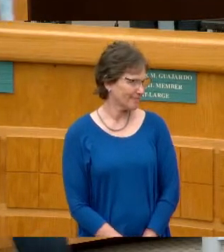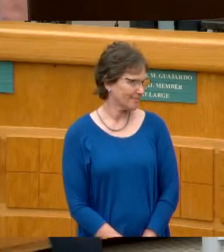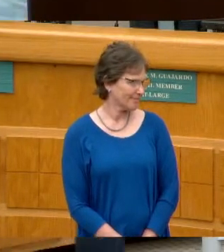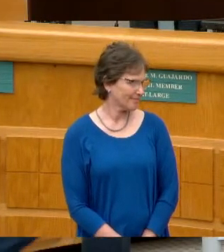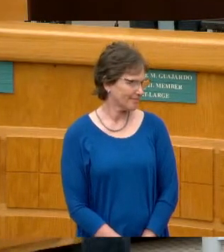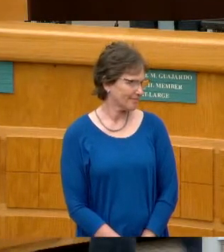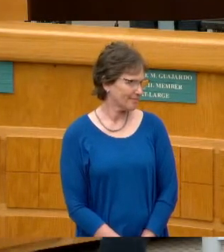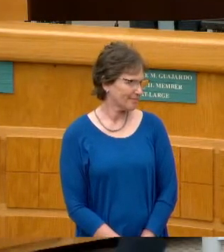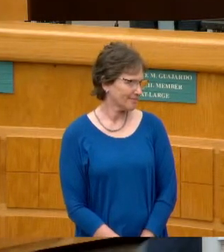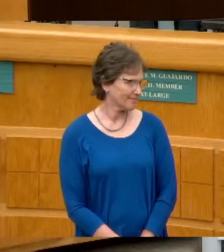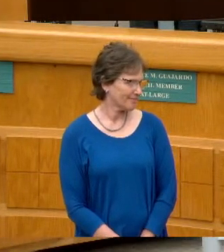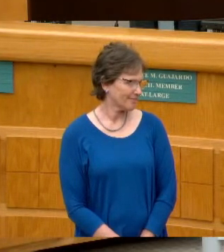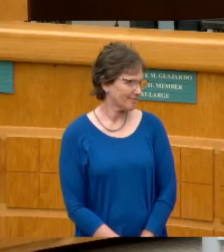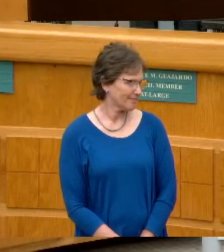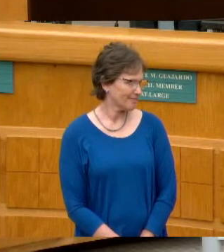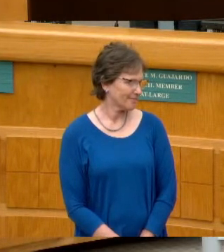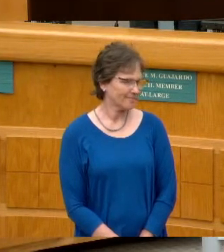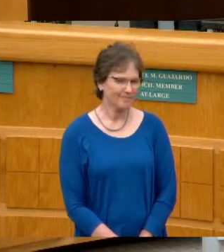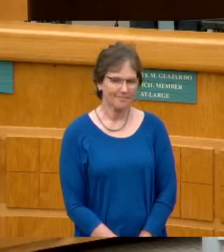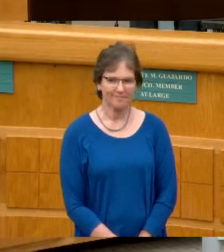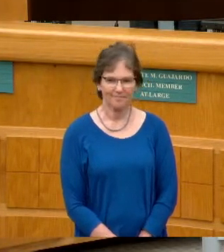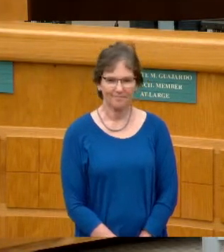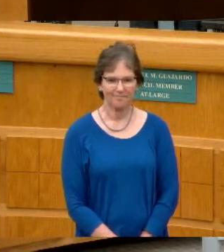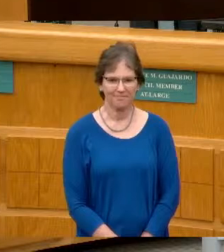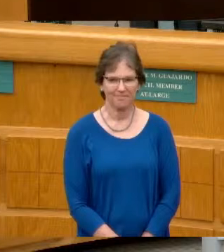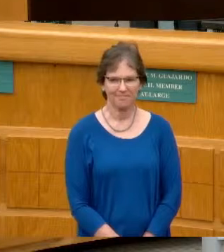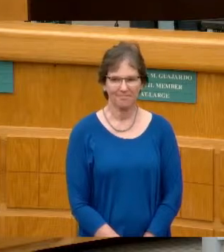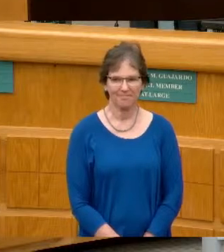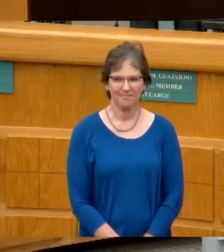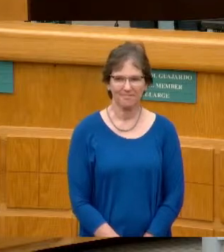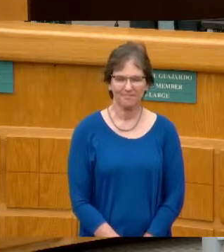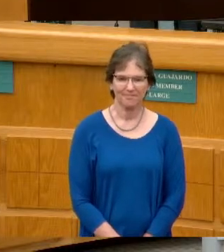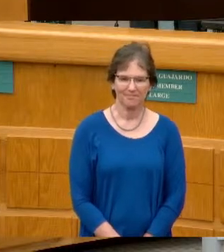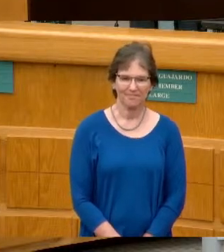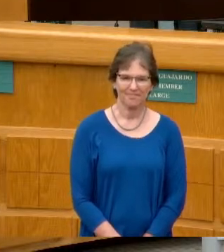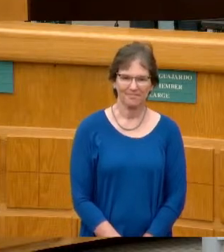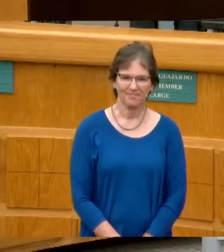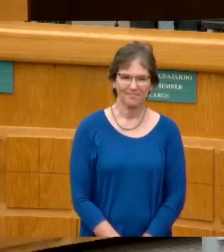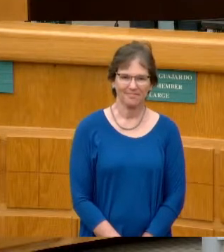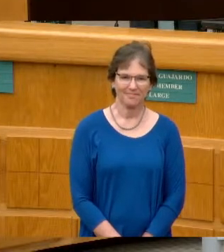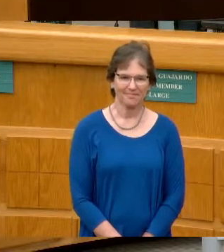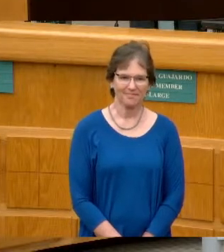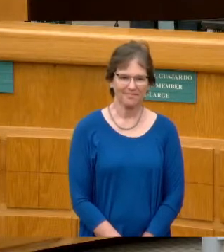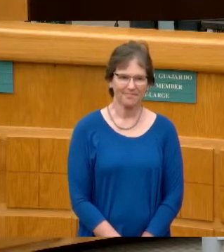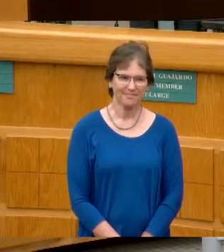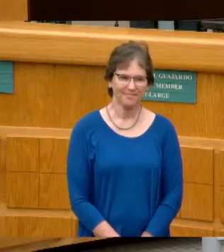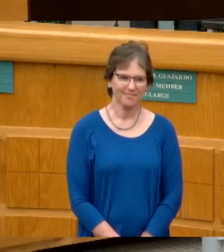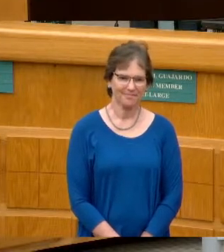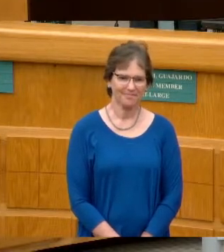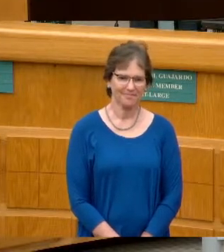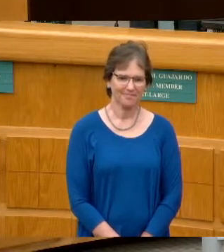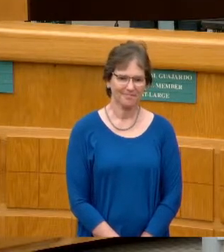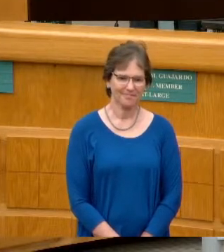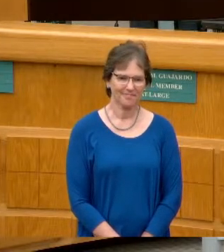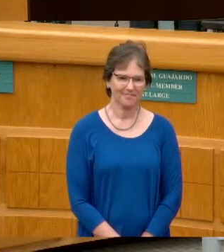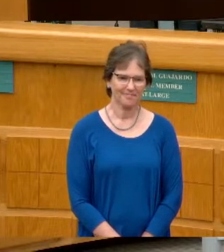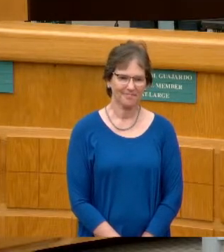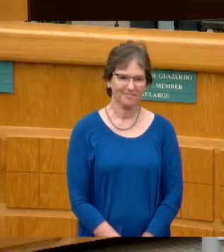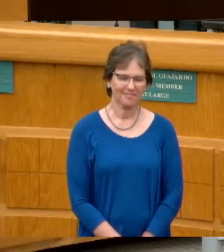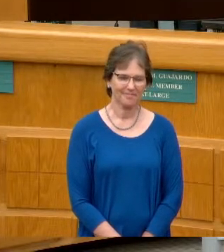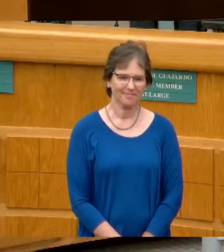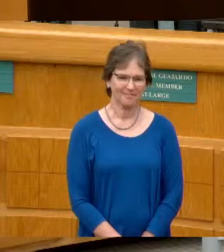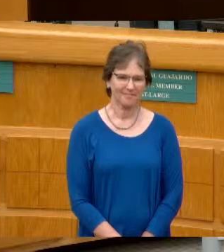porque esto no suceda, pero estamos preparados. Hemos construido la infraestructura para manejar a capacidad, así como un lugar alternativo con la